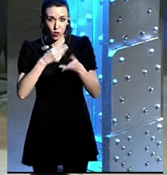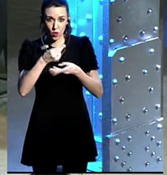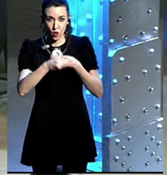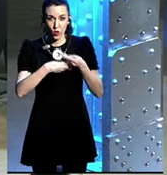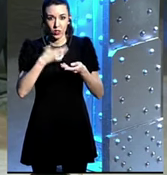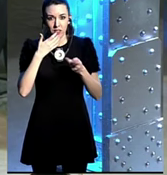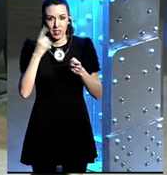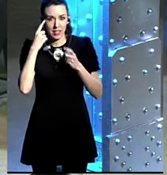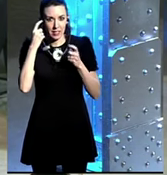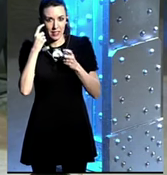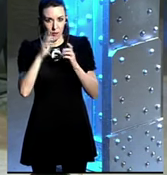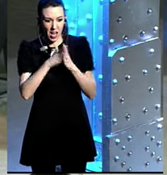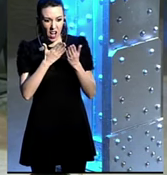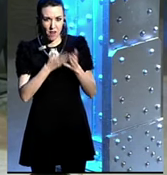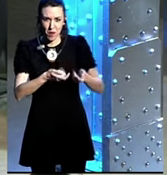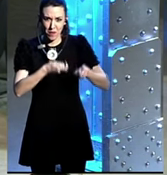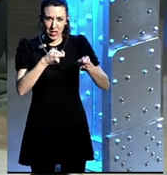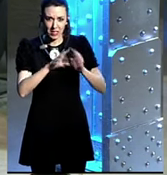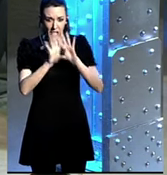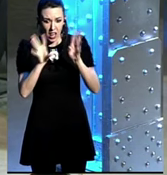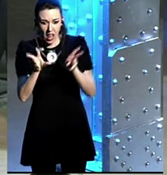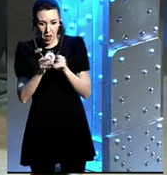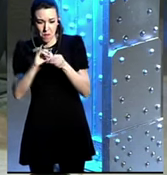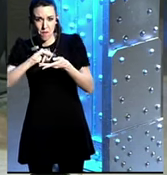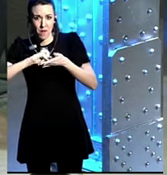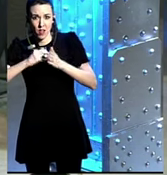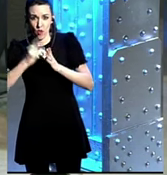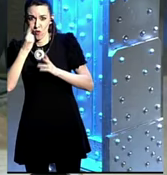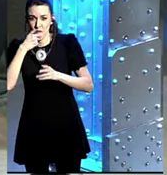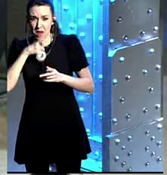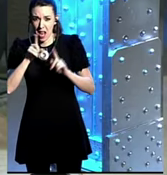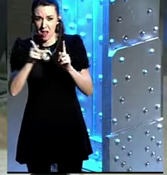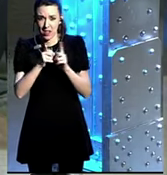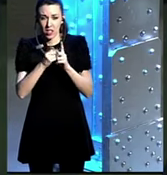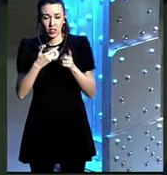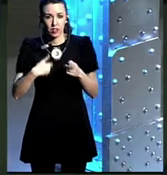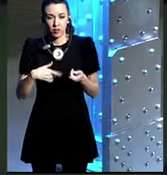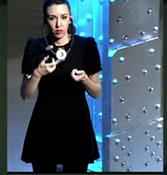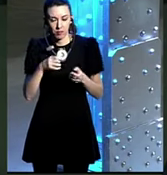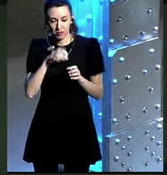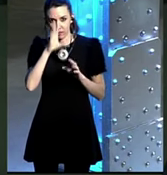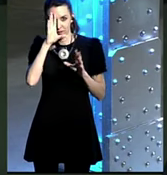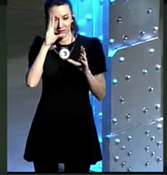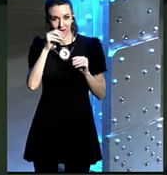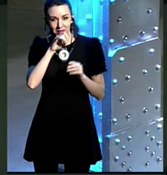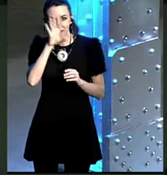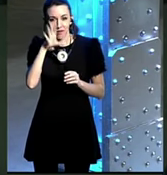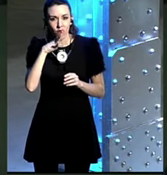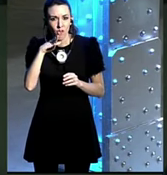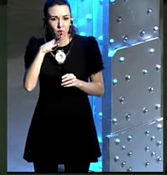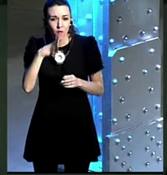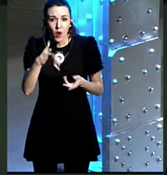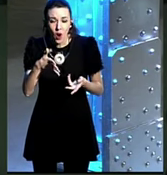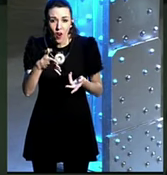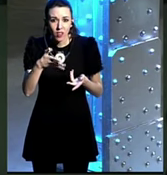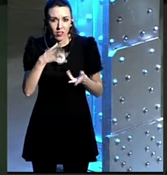si intentas reducir estos libros tan pesados en un método, en pocas palabras, es que yo he quedado completamente asombrado por la